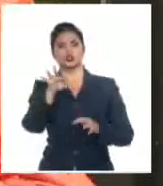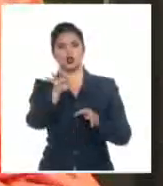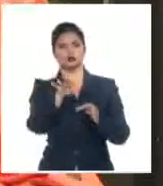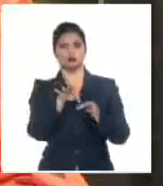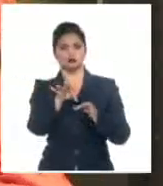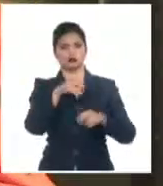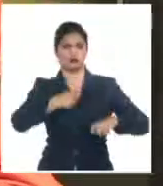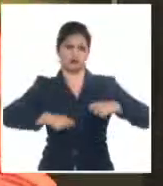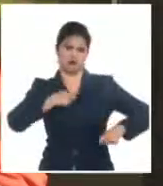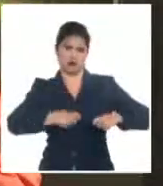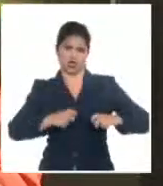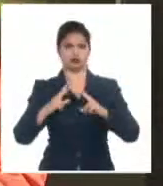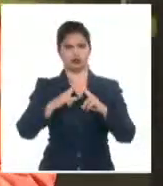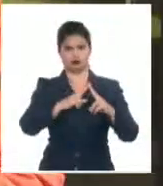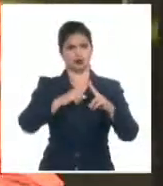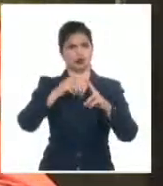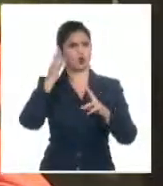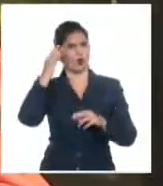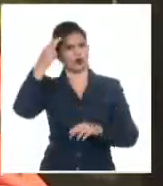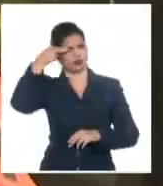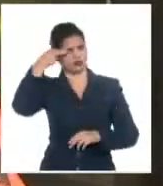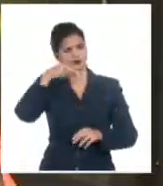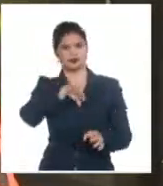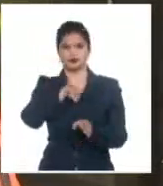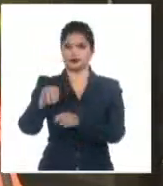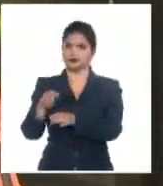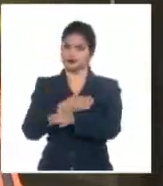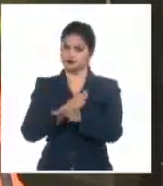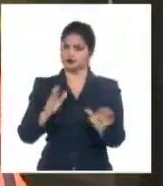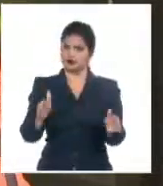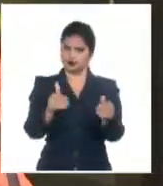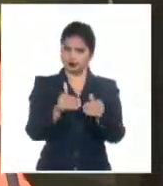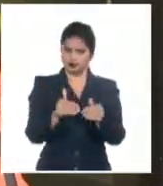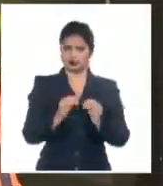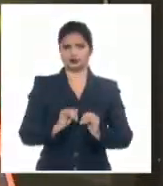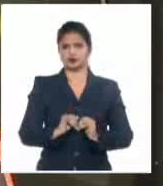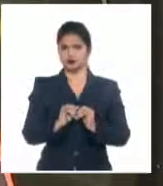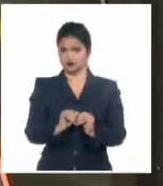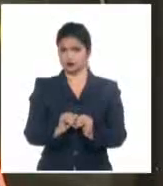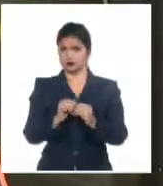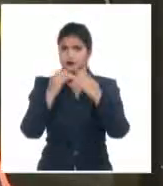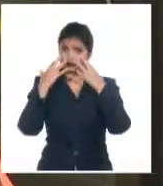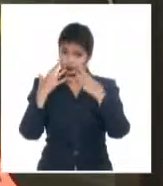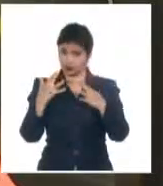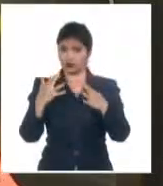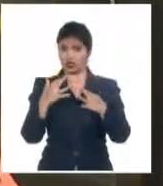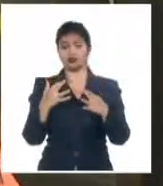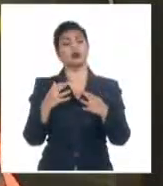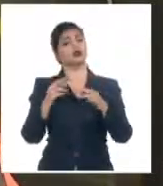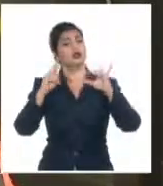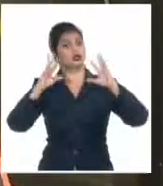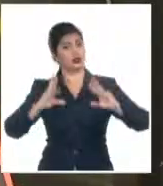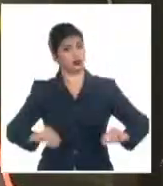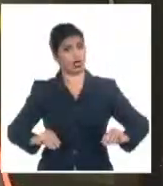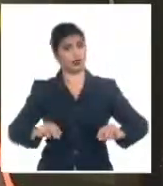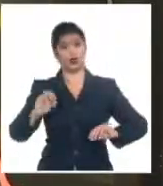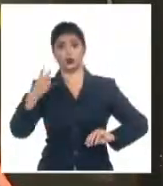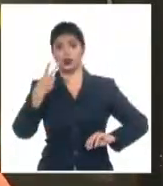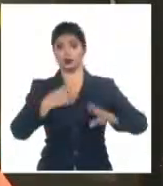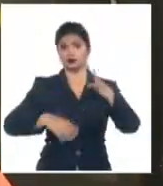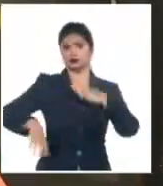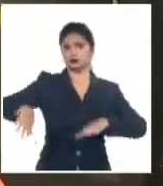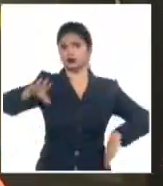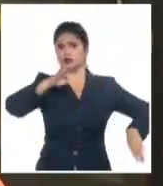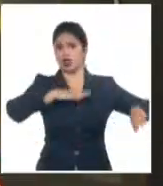despedir, destacar hoy, porque aun cuando siempre lo hacemos con las medallas, también hay que destacar buenas actuaciones, y fue los dos nadadores que